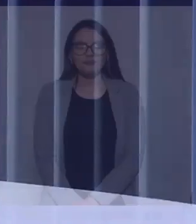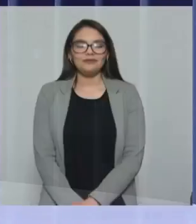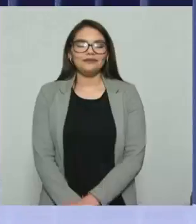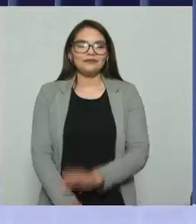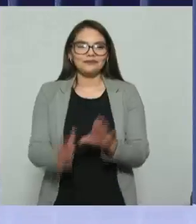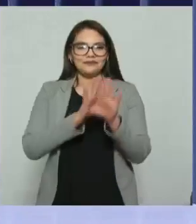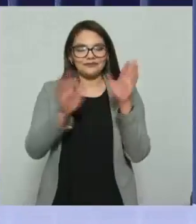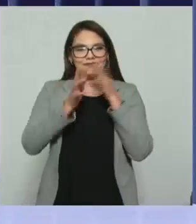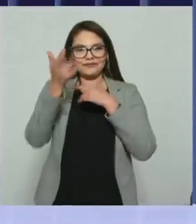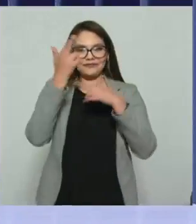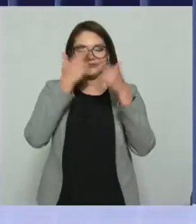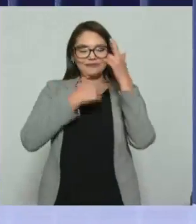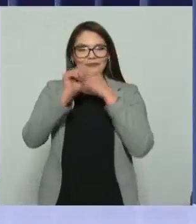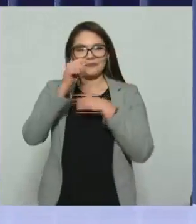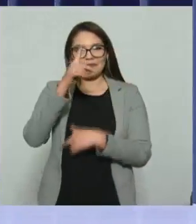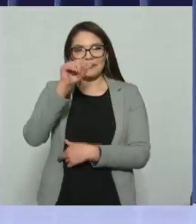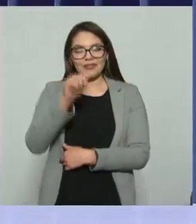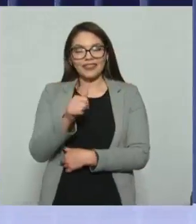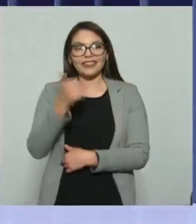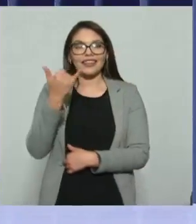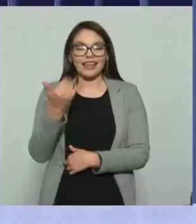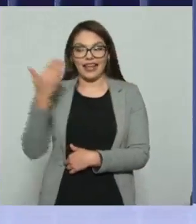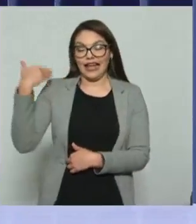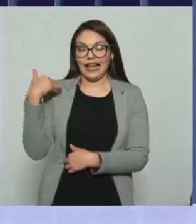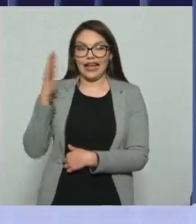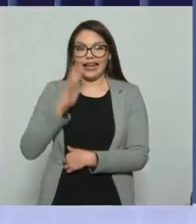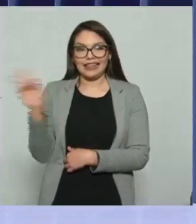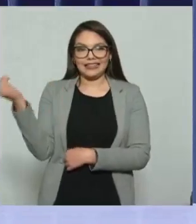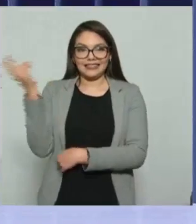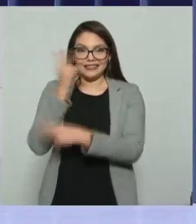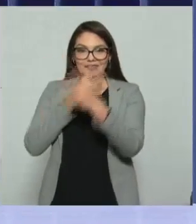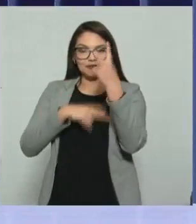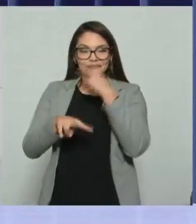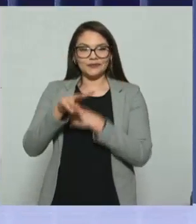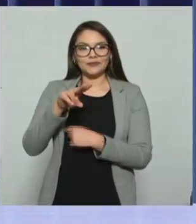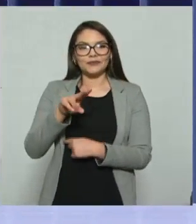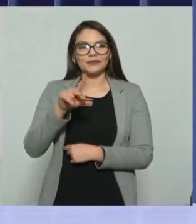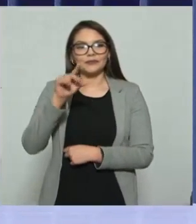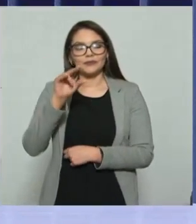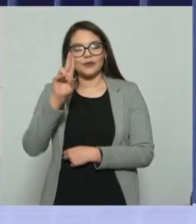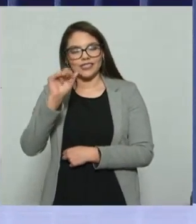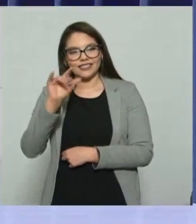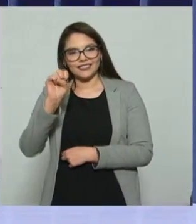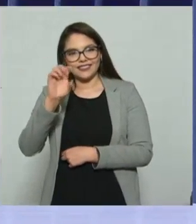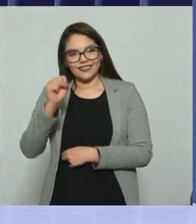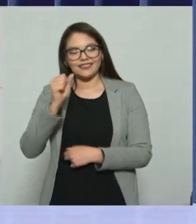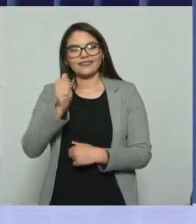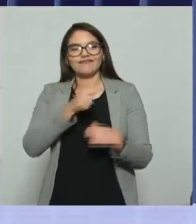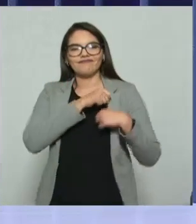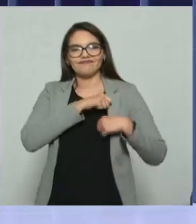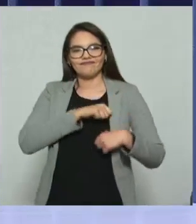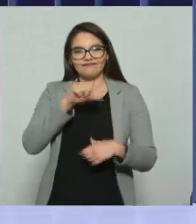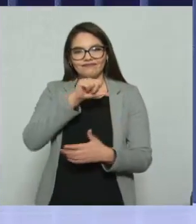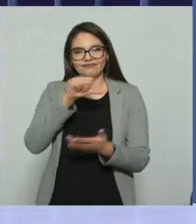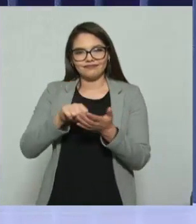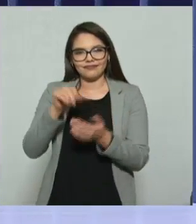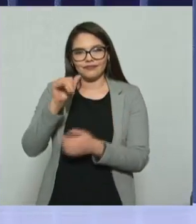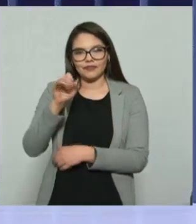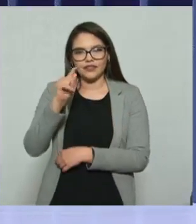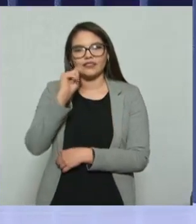Ya estamos de vuelta en Agenda y Contexto y bueno, hace rato ya tuvimos a Héctor Ulises García Nieto, titular de la Central de Abasto, comentar y hablar